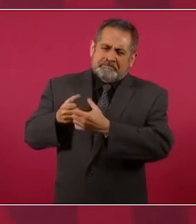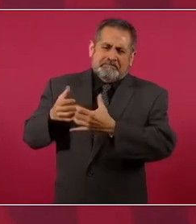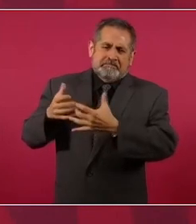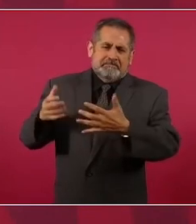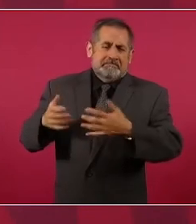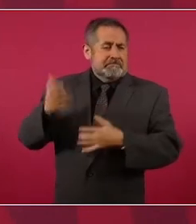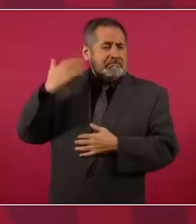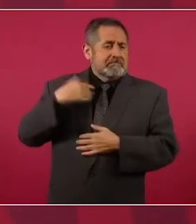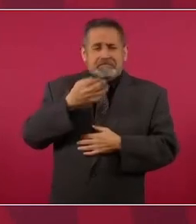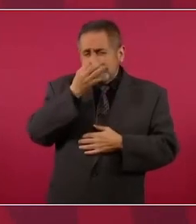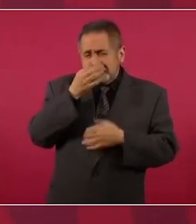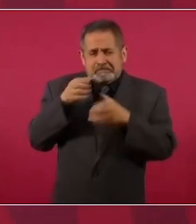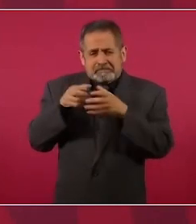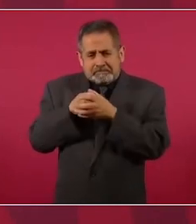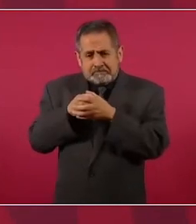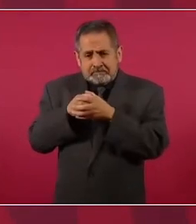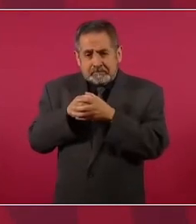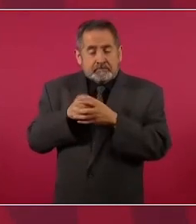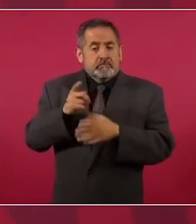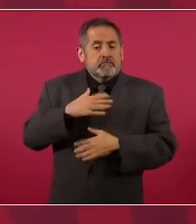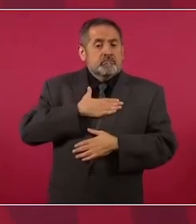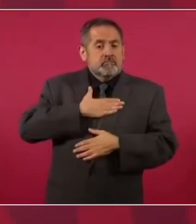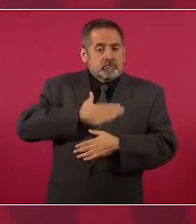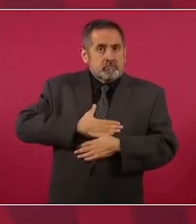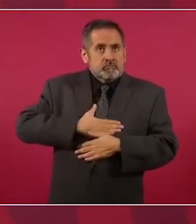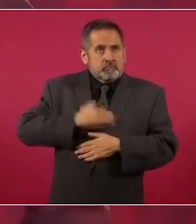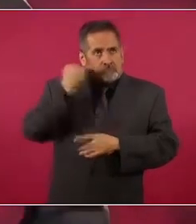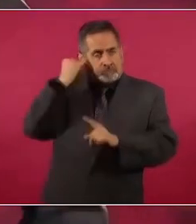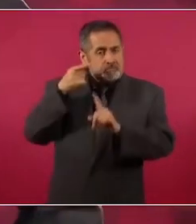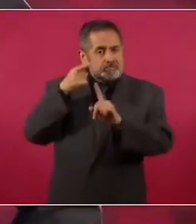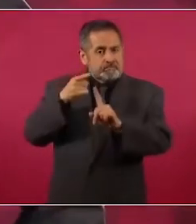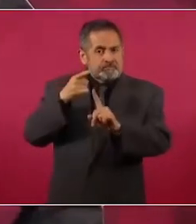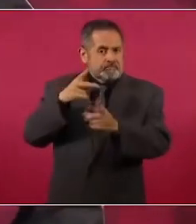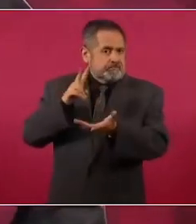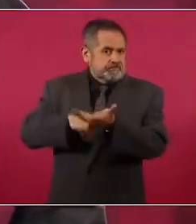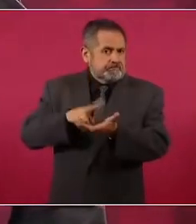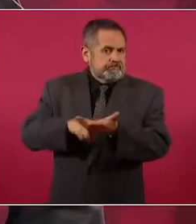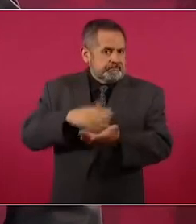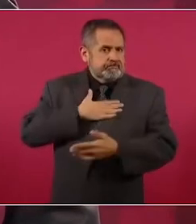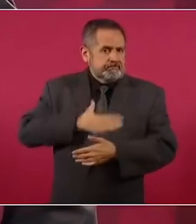Éramos minoría, pero como la causa valía la pena,